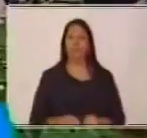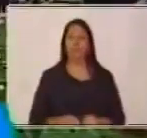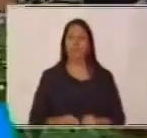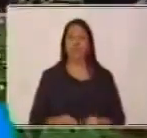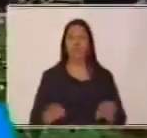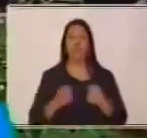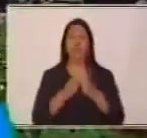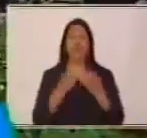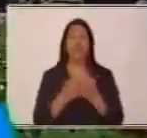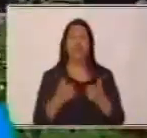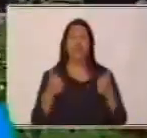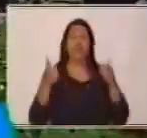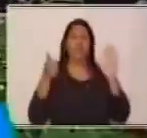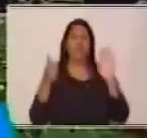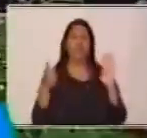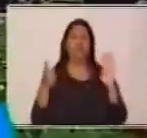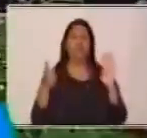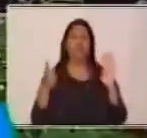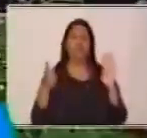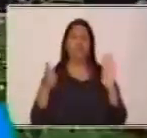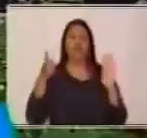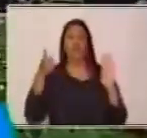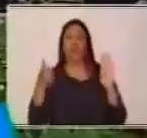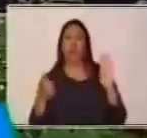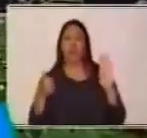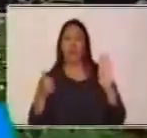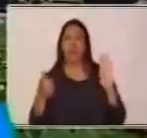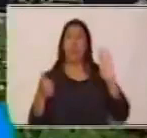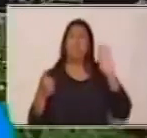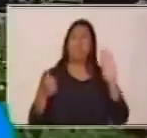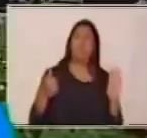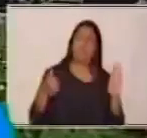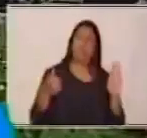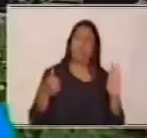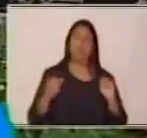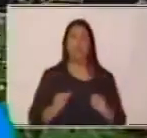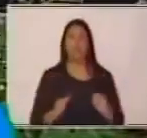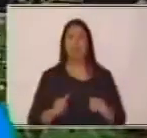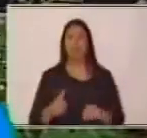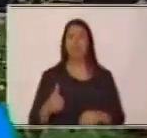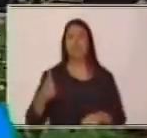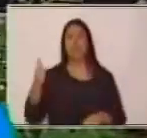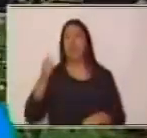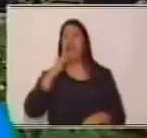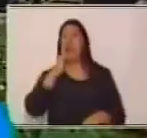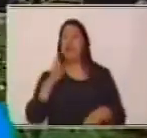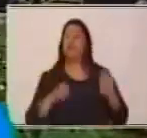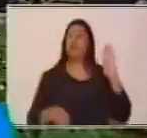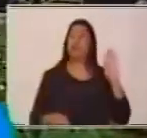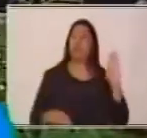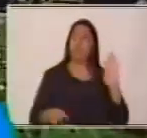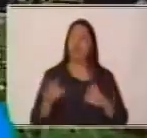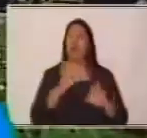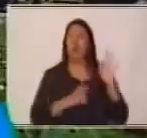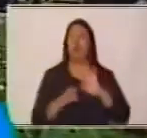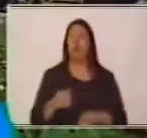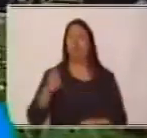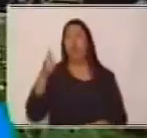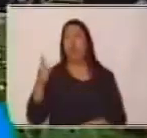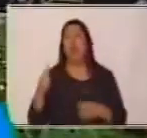Entonces lo podemos traducir de dos formas, A es B o A de B. Y aquí hay un